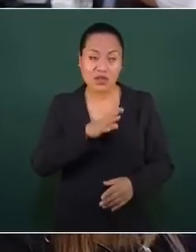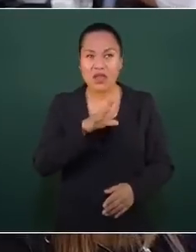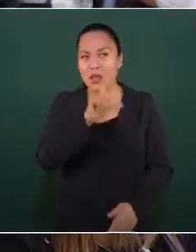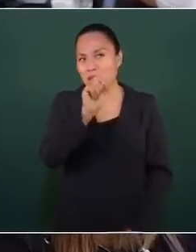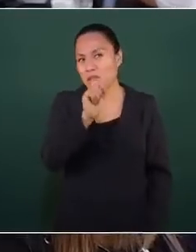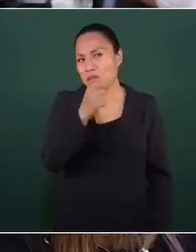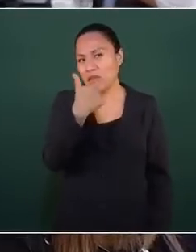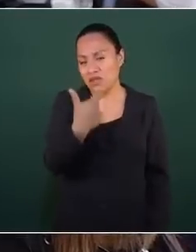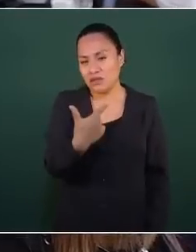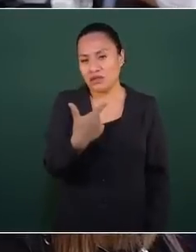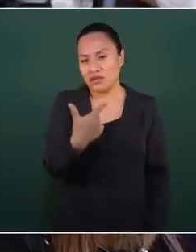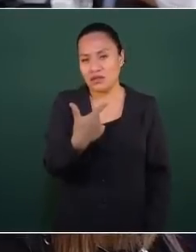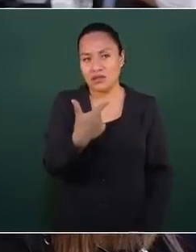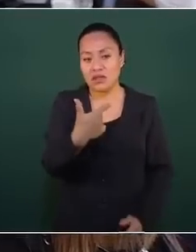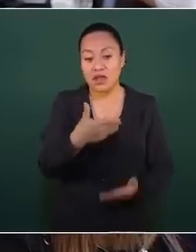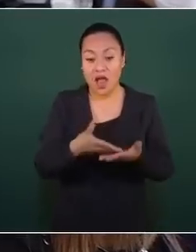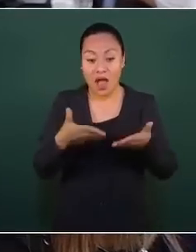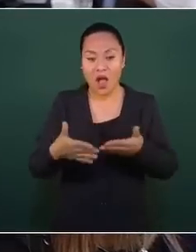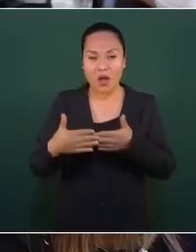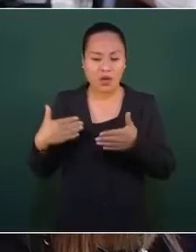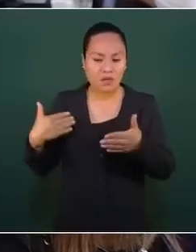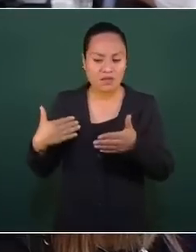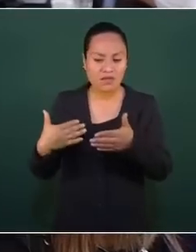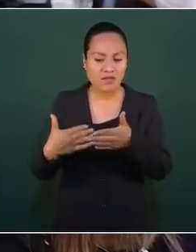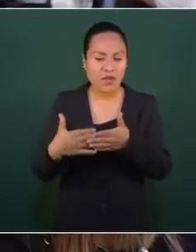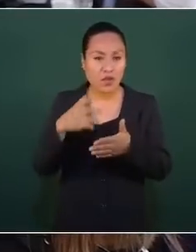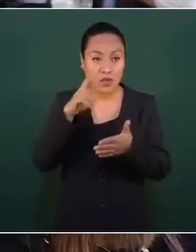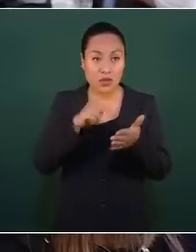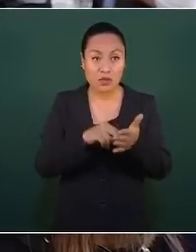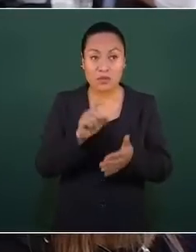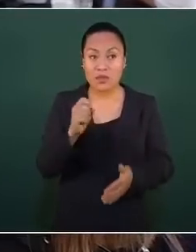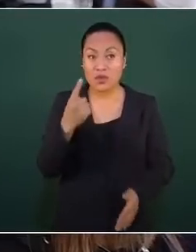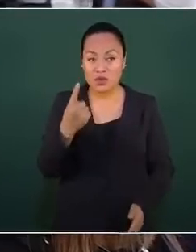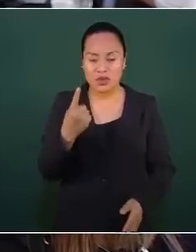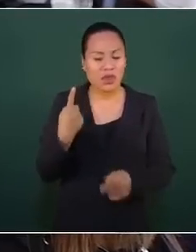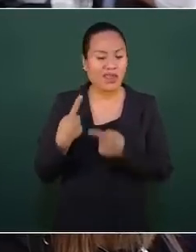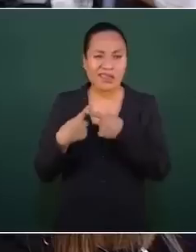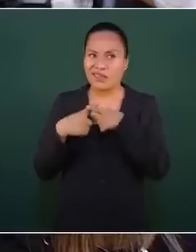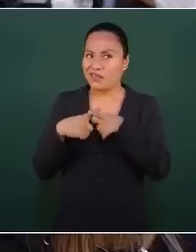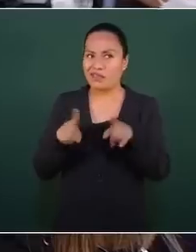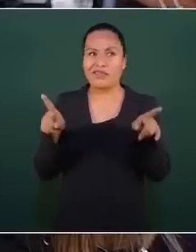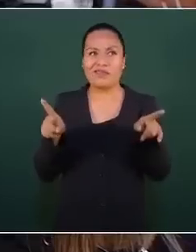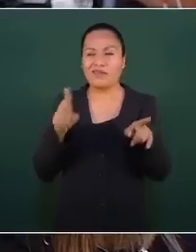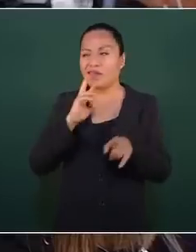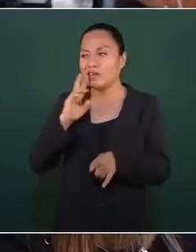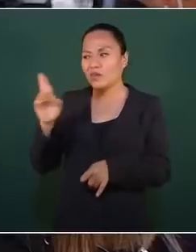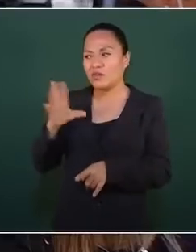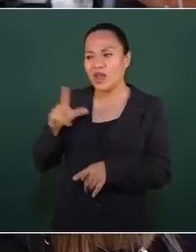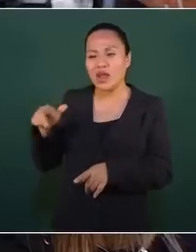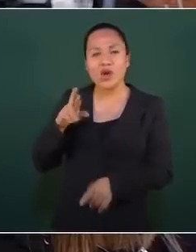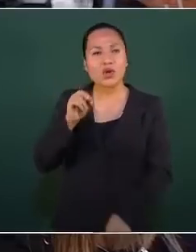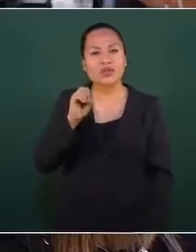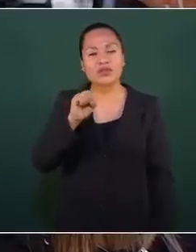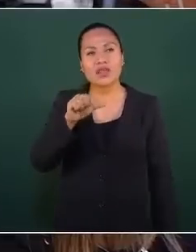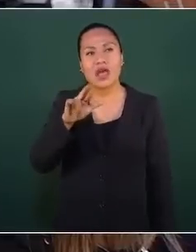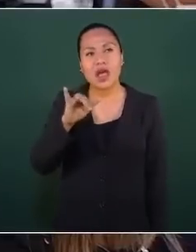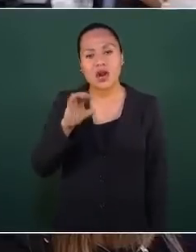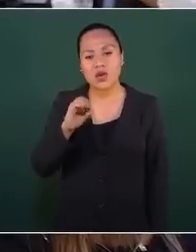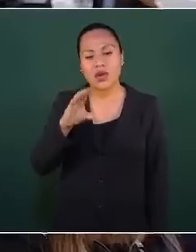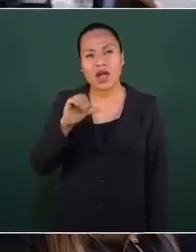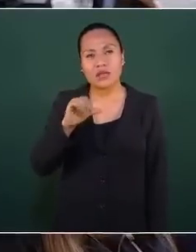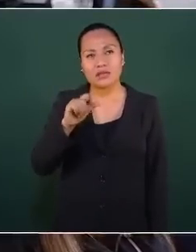27 en lo que va de 2021. Sin embargo, el Grupo de Estudios sobre la Mujer Rosario Castellanos